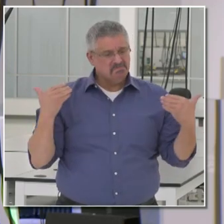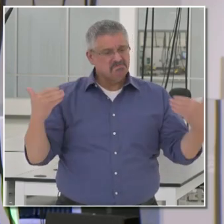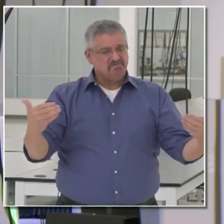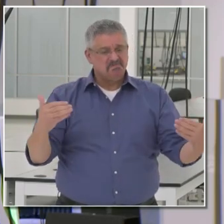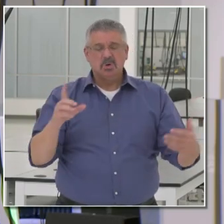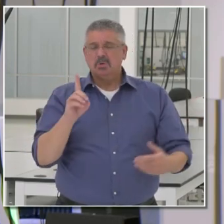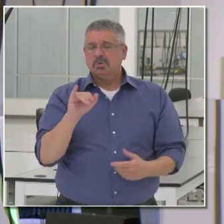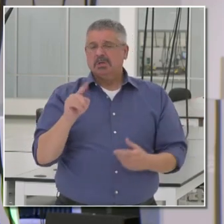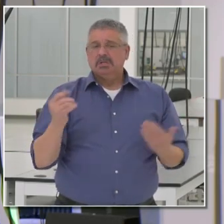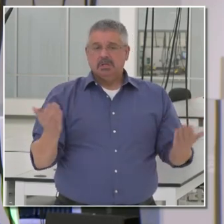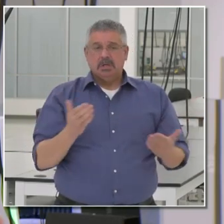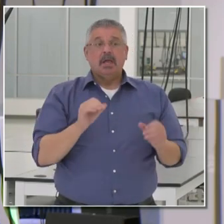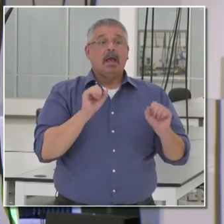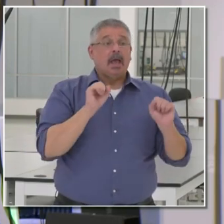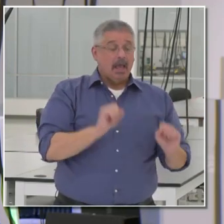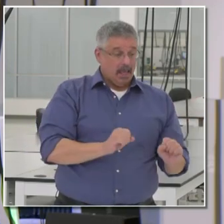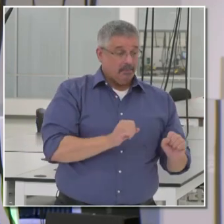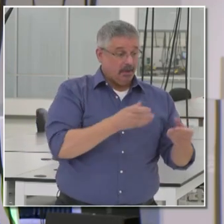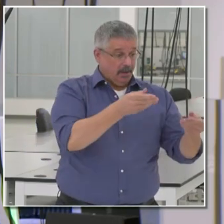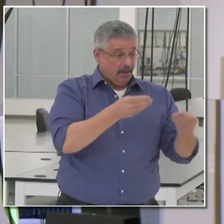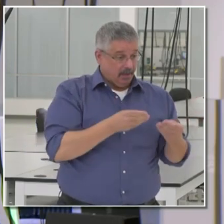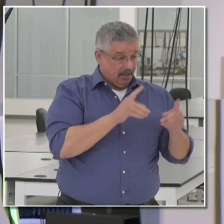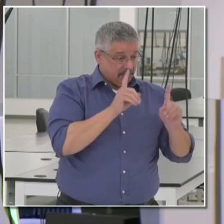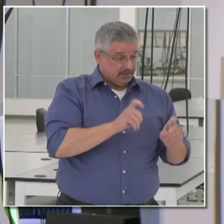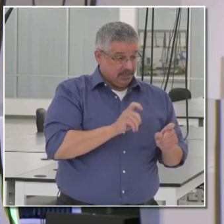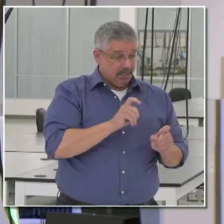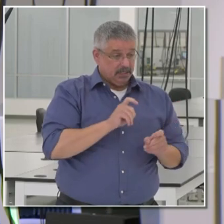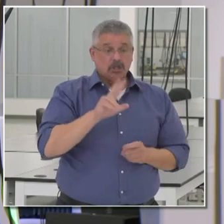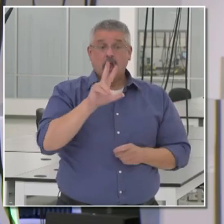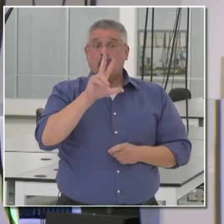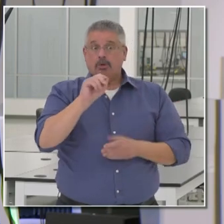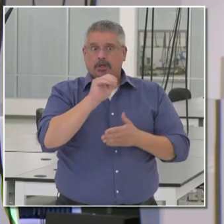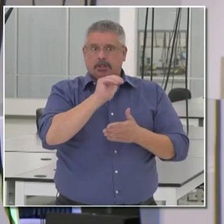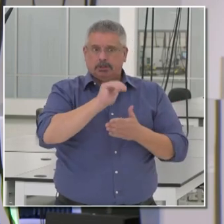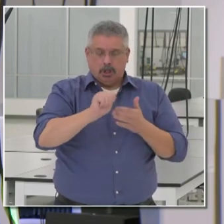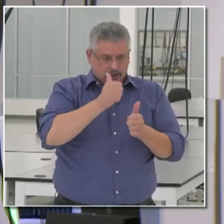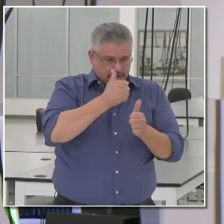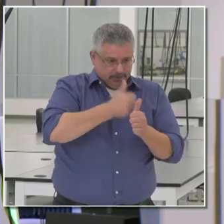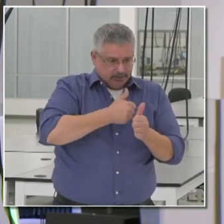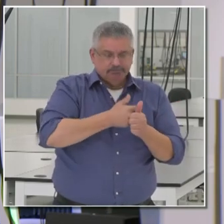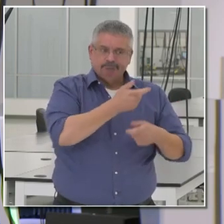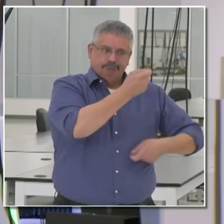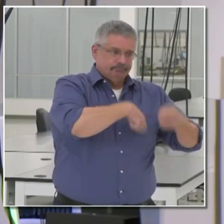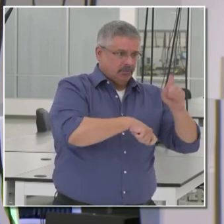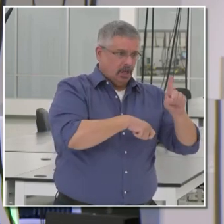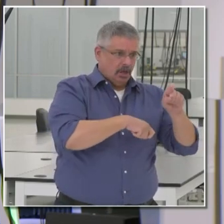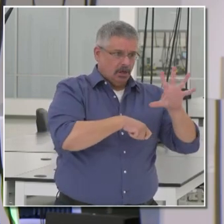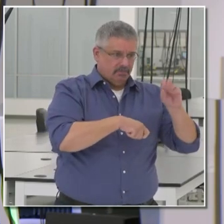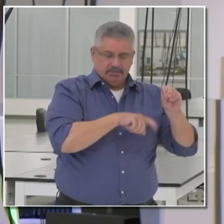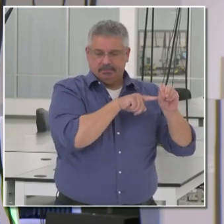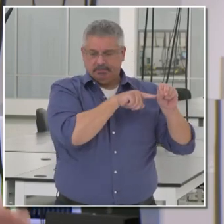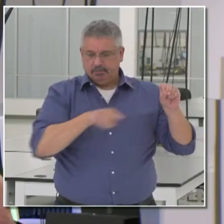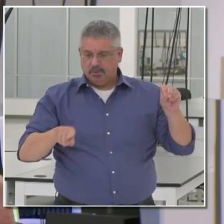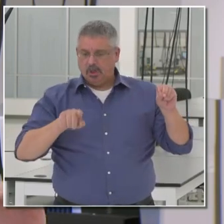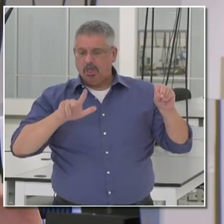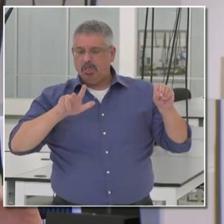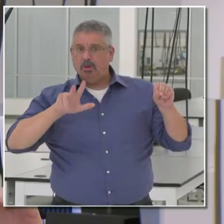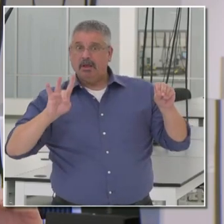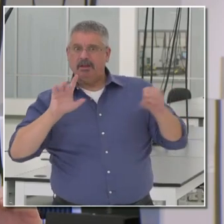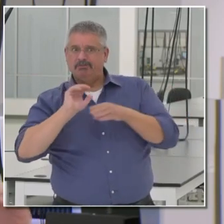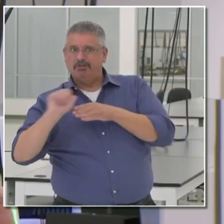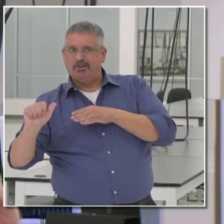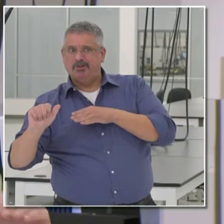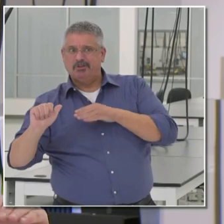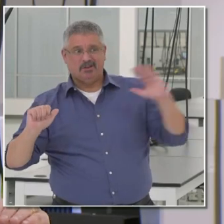forma muy audaz aquí en california vamos a ser capaces de hacer las pruebas y bajarlas hasta que lleguen a 30 dólares y 78